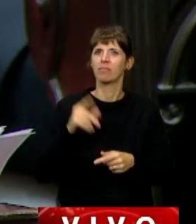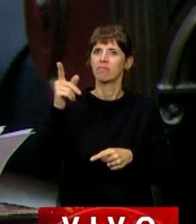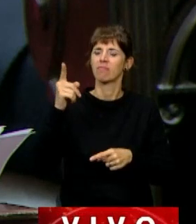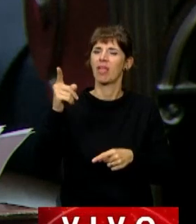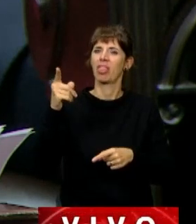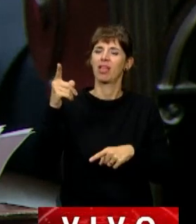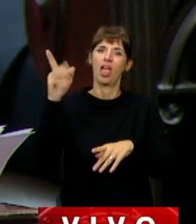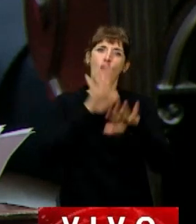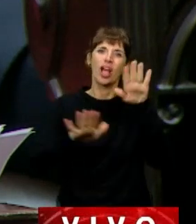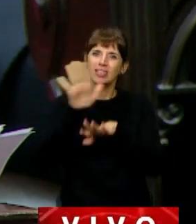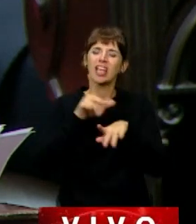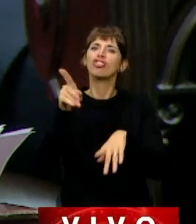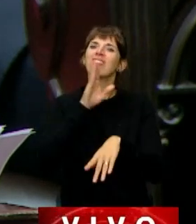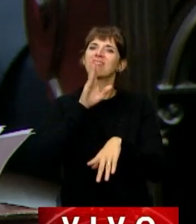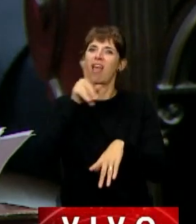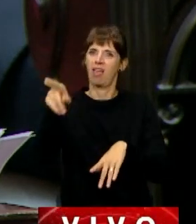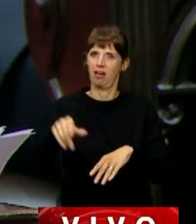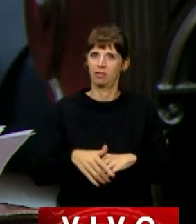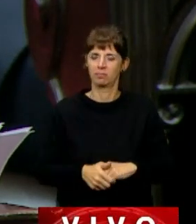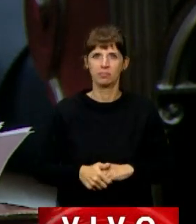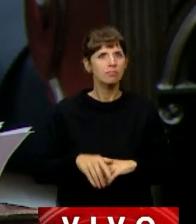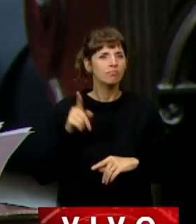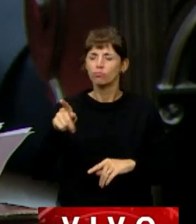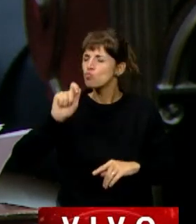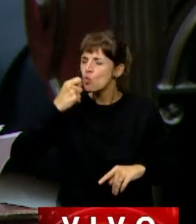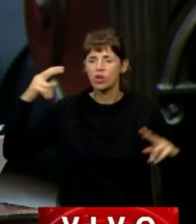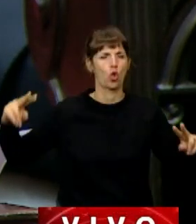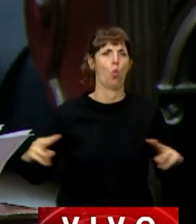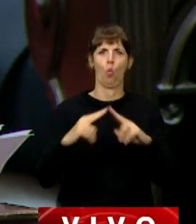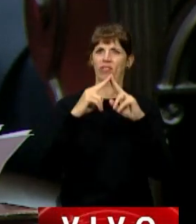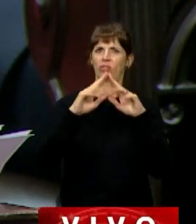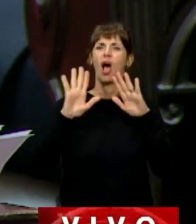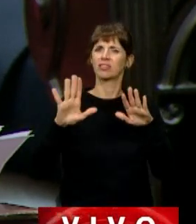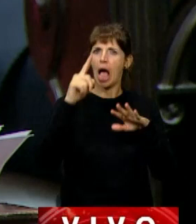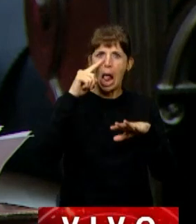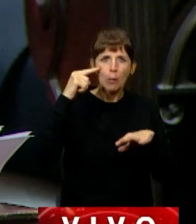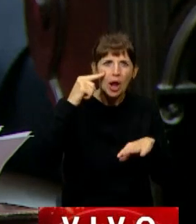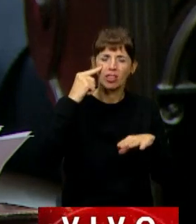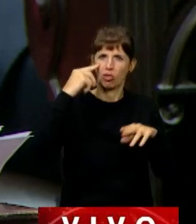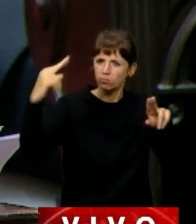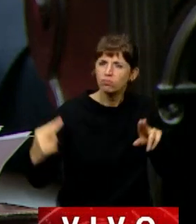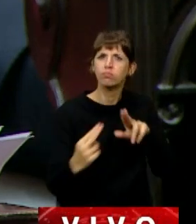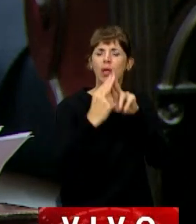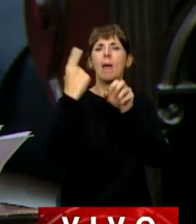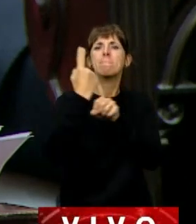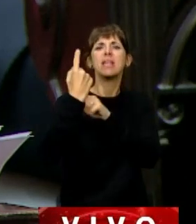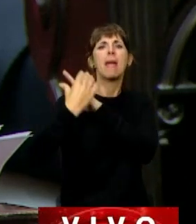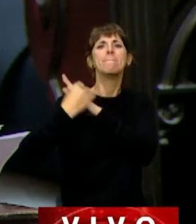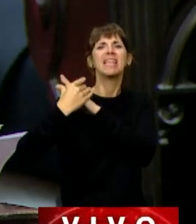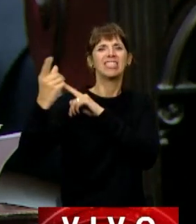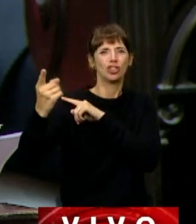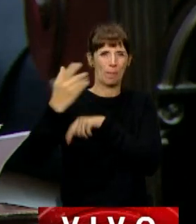Estado de Israel. Y fue un gran encuentro del presidente argentino con el primer ministro Benjamín